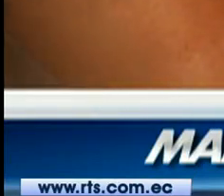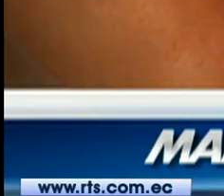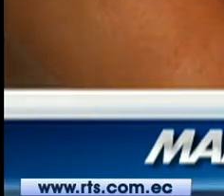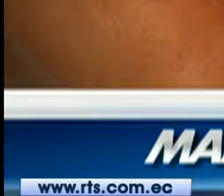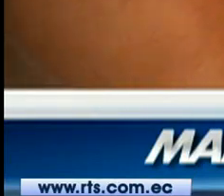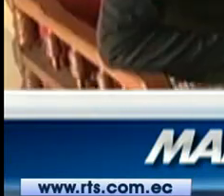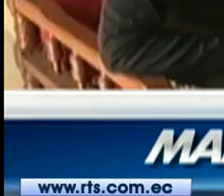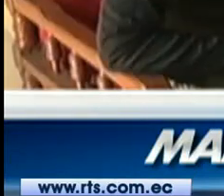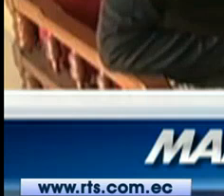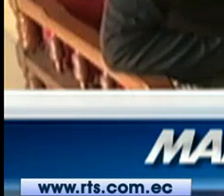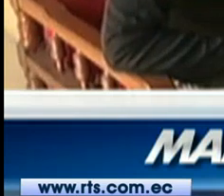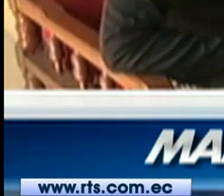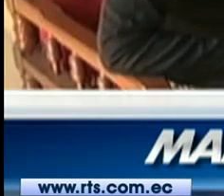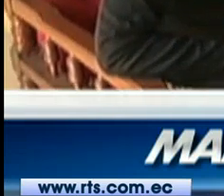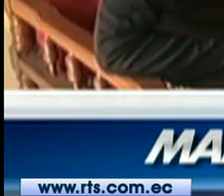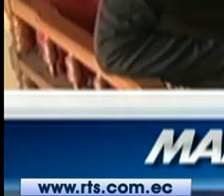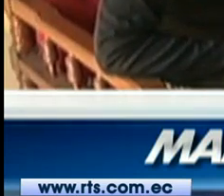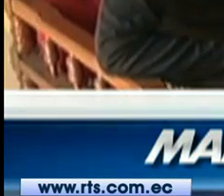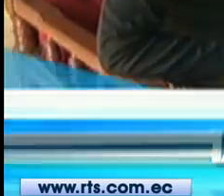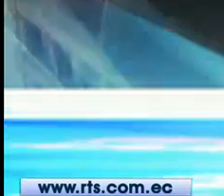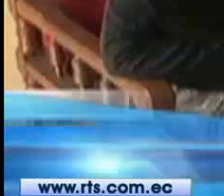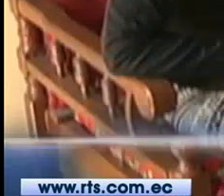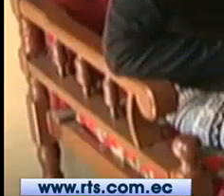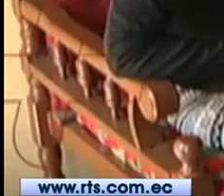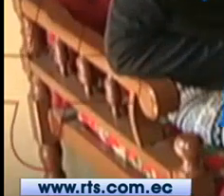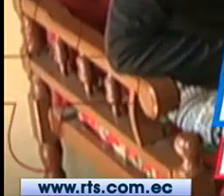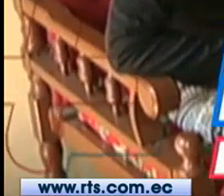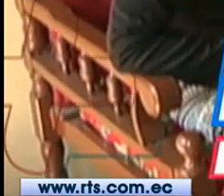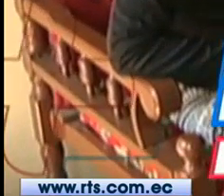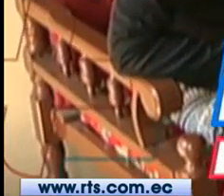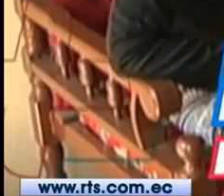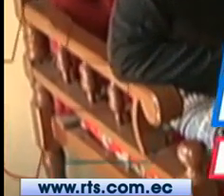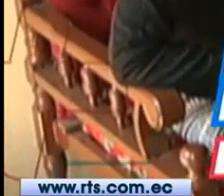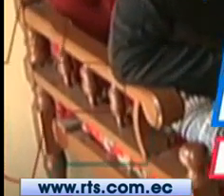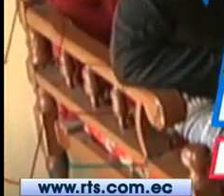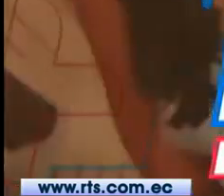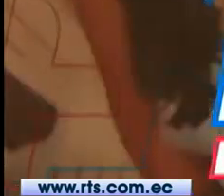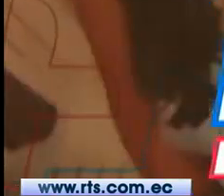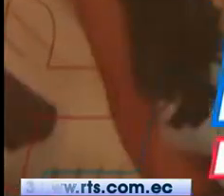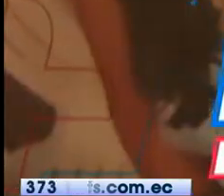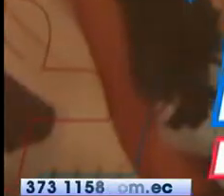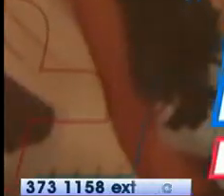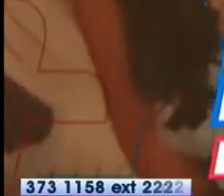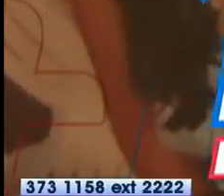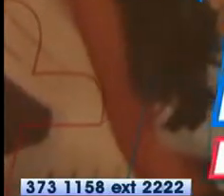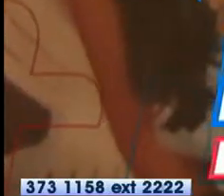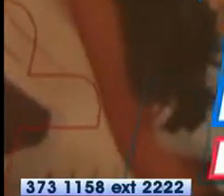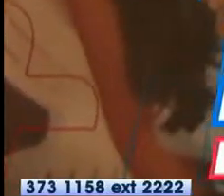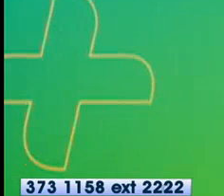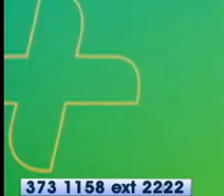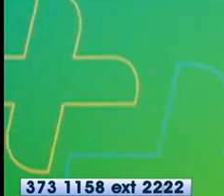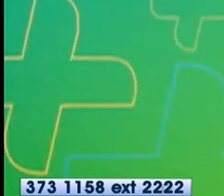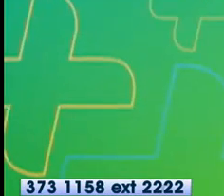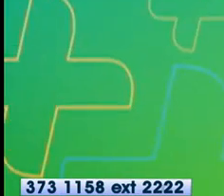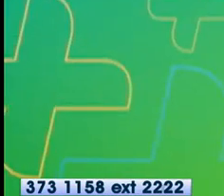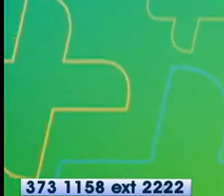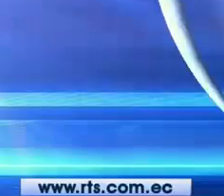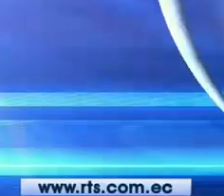dos adolescentes que desaparecieron cuando se dirigían al colegio.